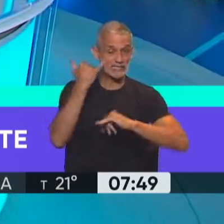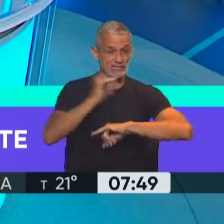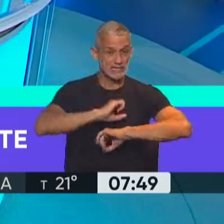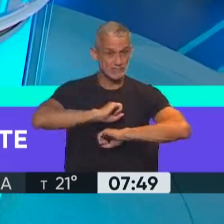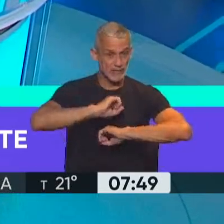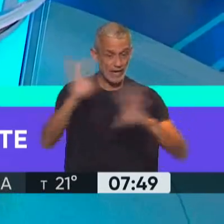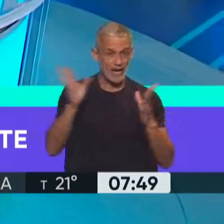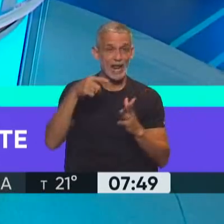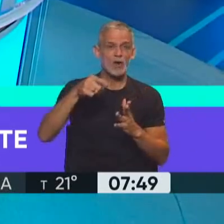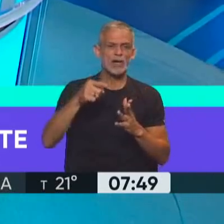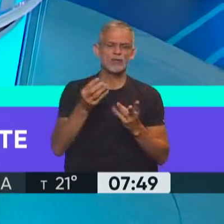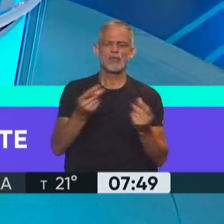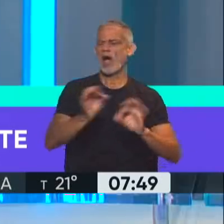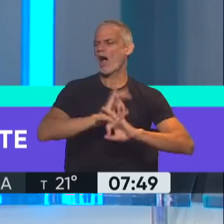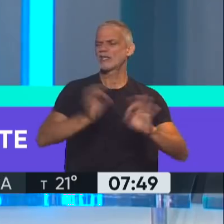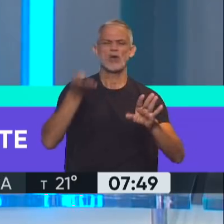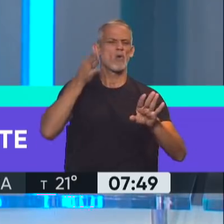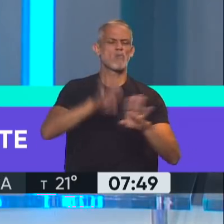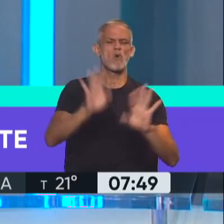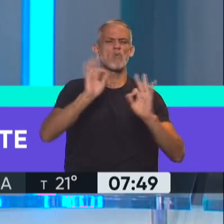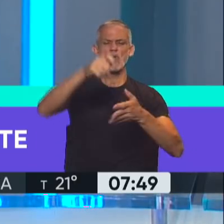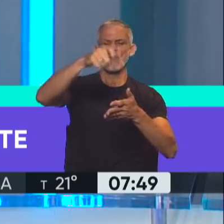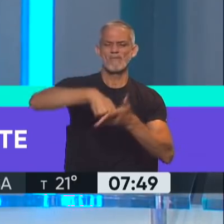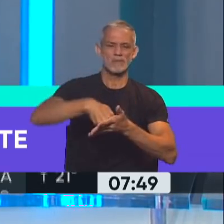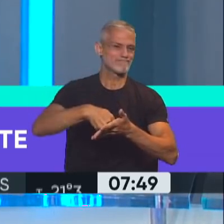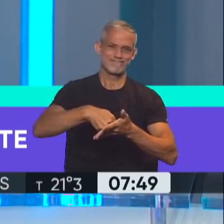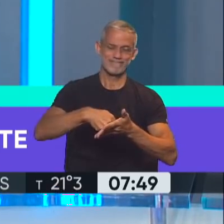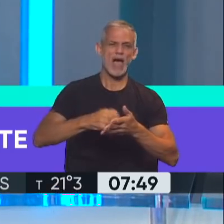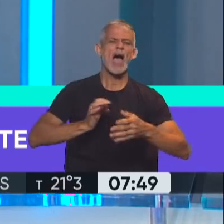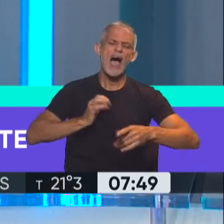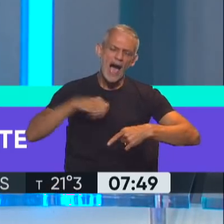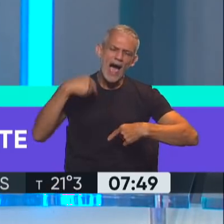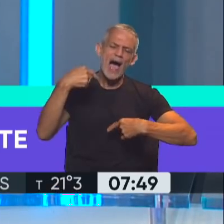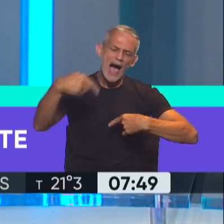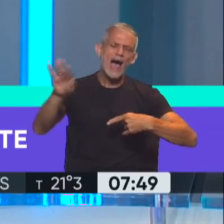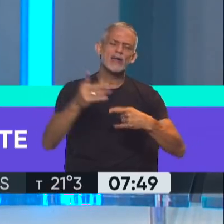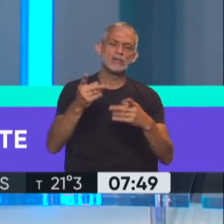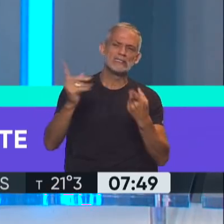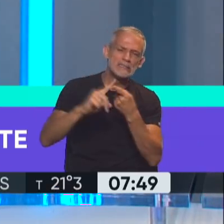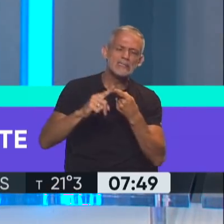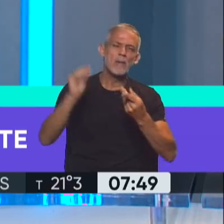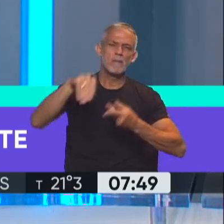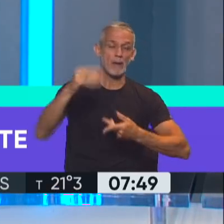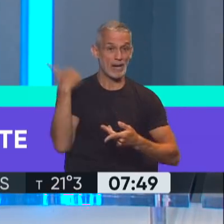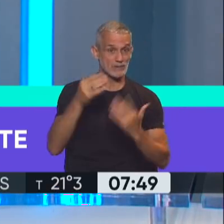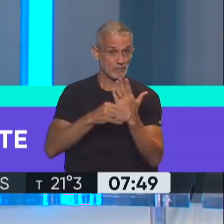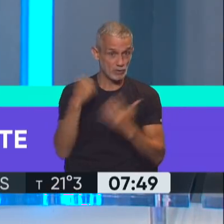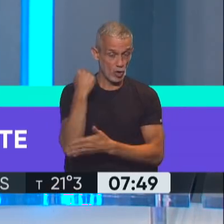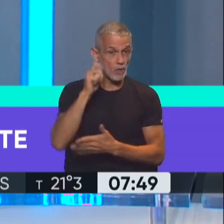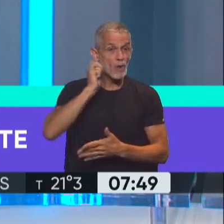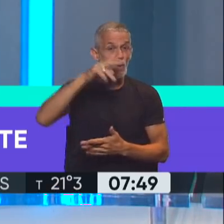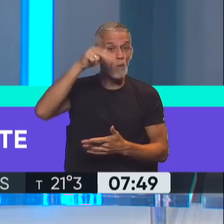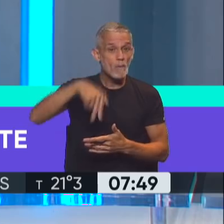es que esto no se cierra cada por más que vos mañana firmes en unos años vas a tener que volver a hablar porque ayer martín guzmán